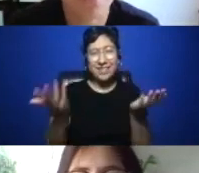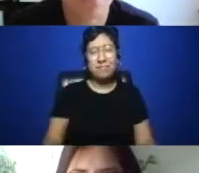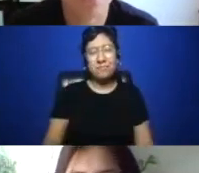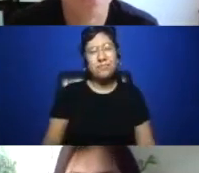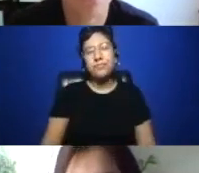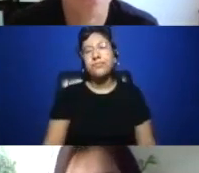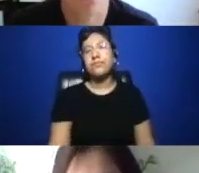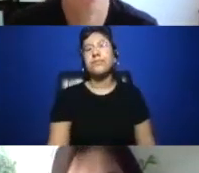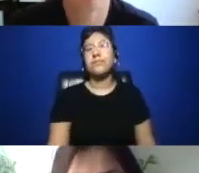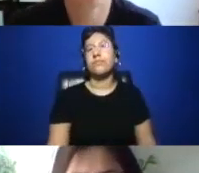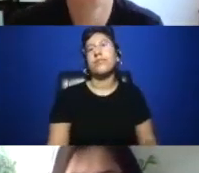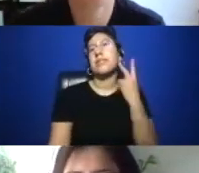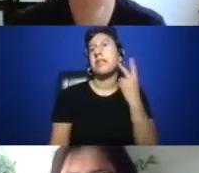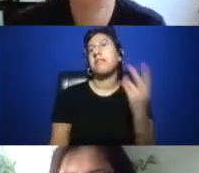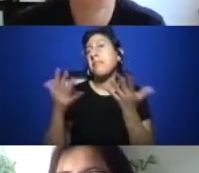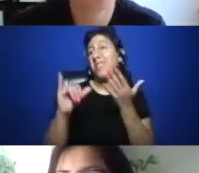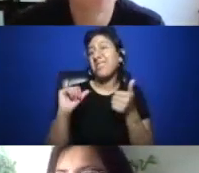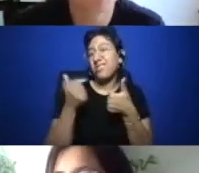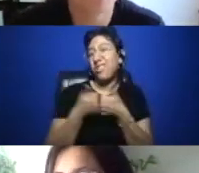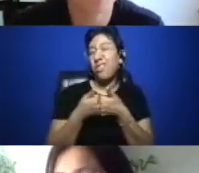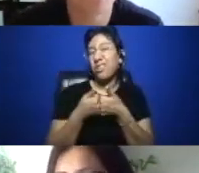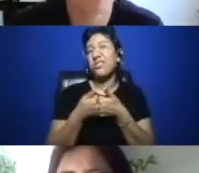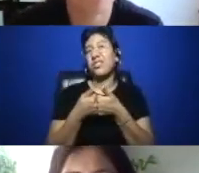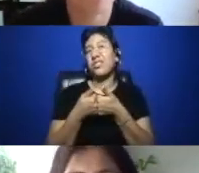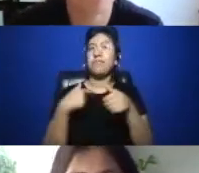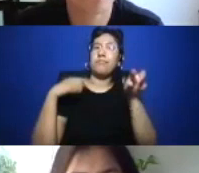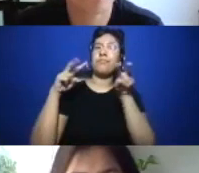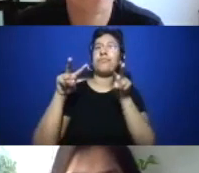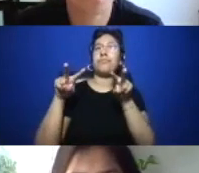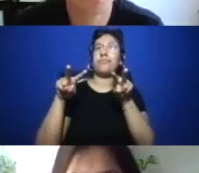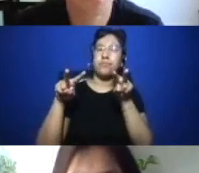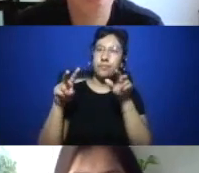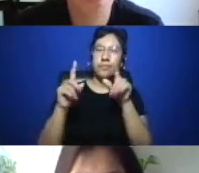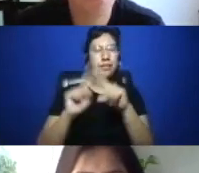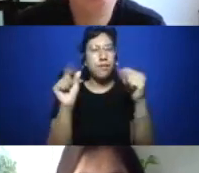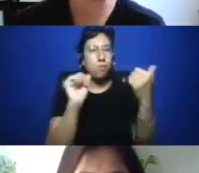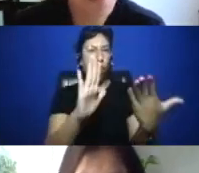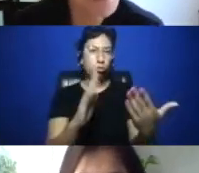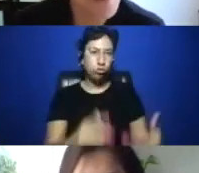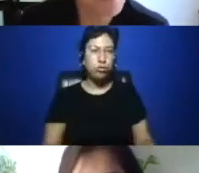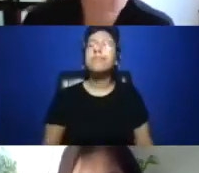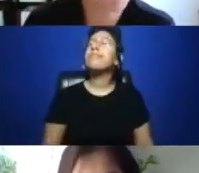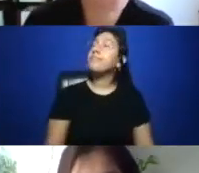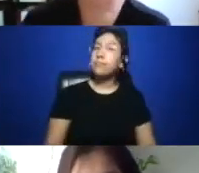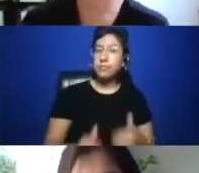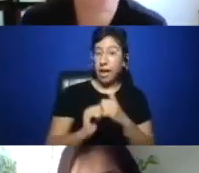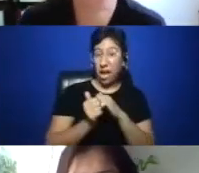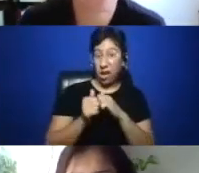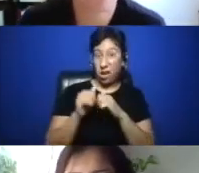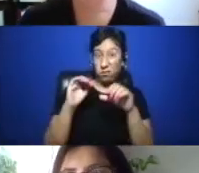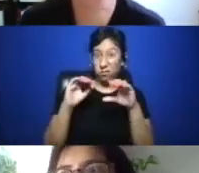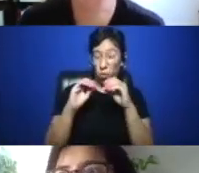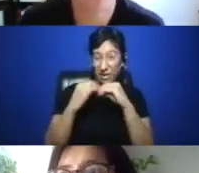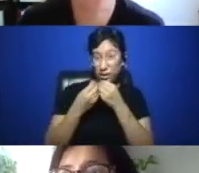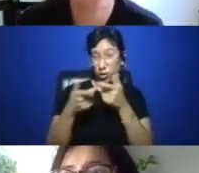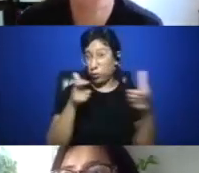difícil hacerlo en línea. Veo que eso puede ser un reto y buscando formas en que lo podemos hacer en el futuro. ¿Cuán